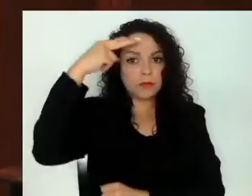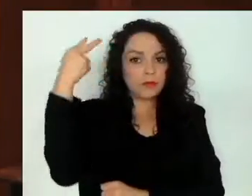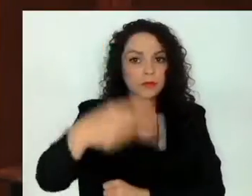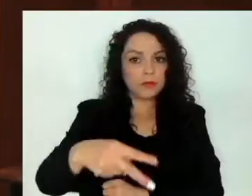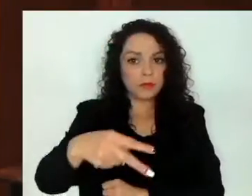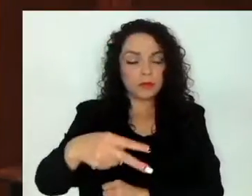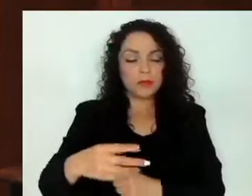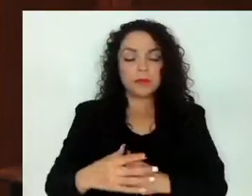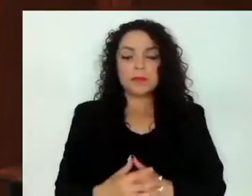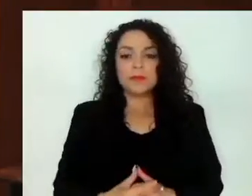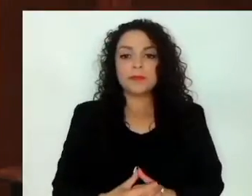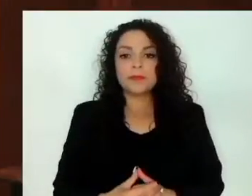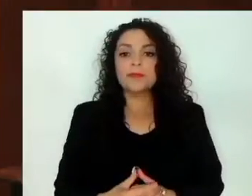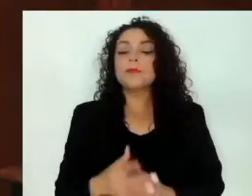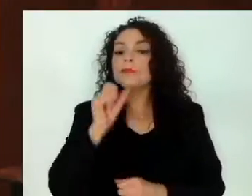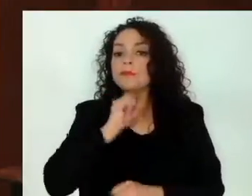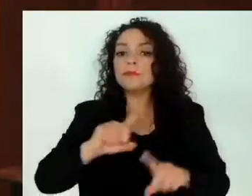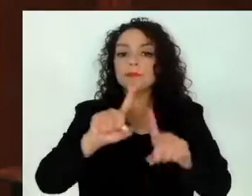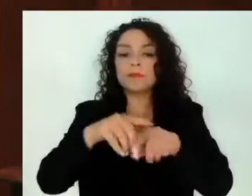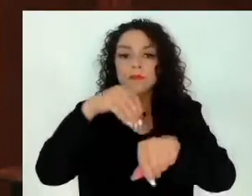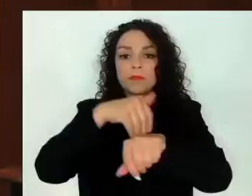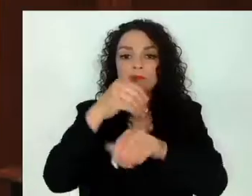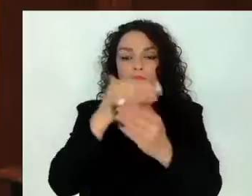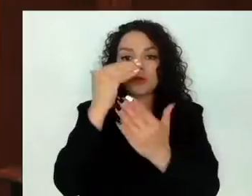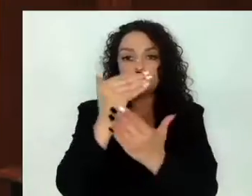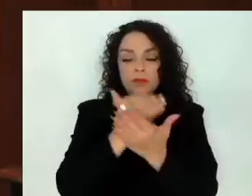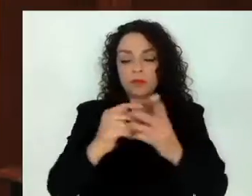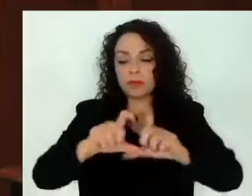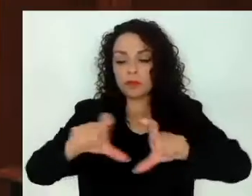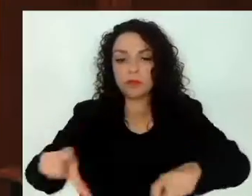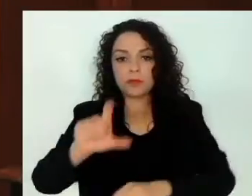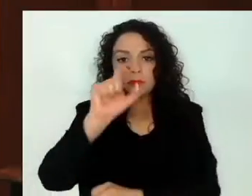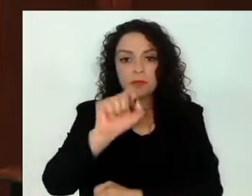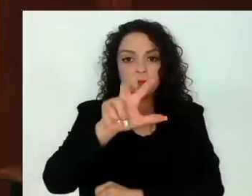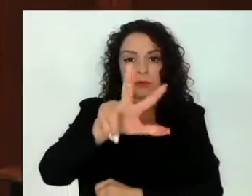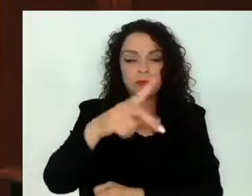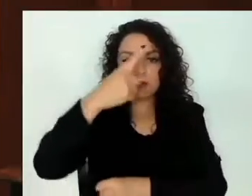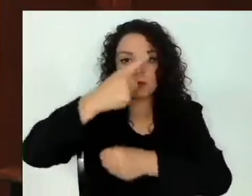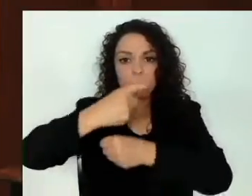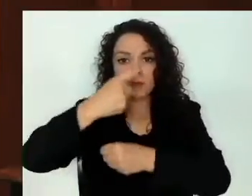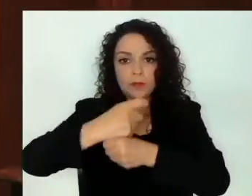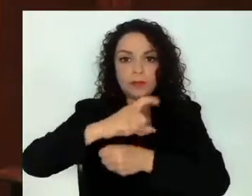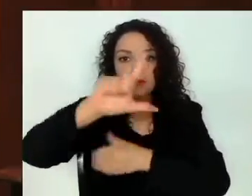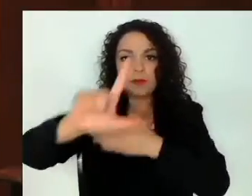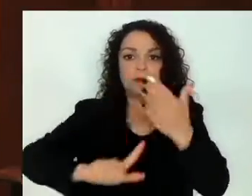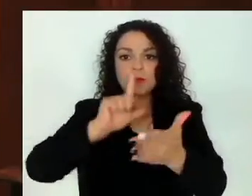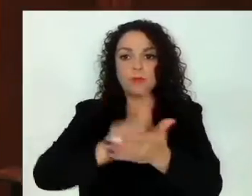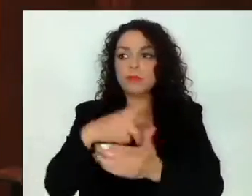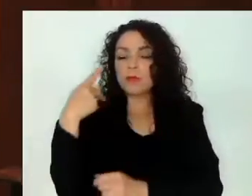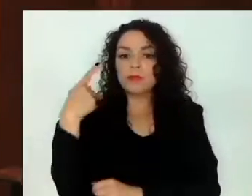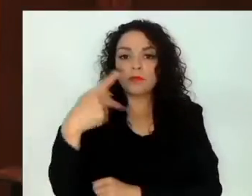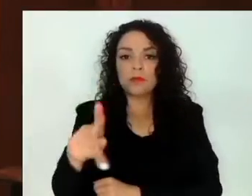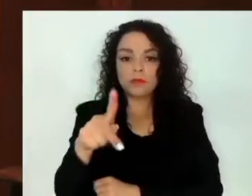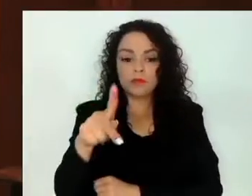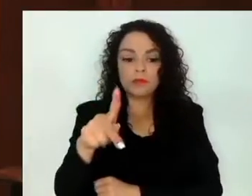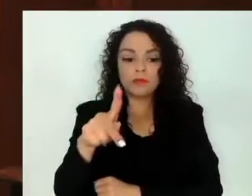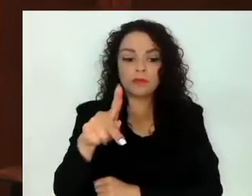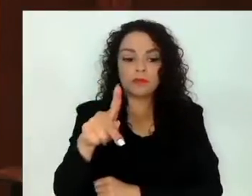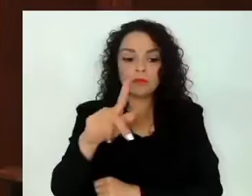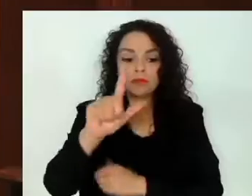México y la fracción 28.1 de la Ley Orgánica del Poder Legislativo del Estado Libre y Soberano de